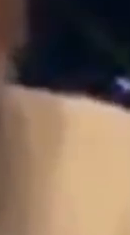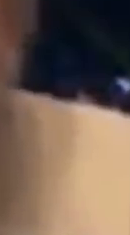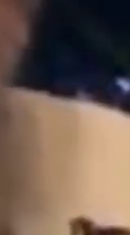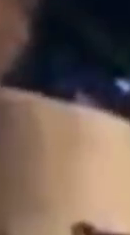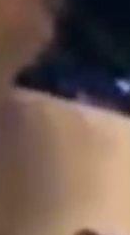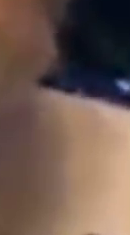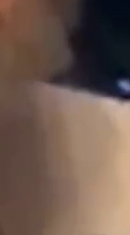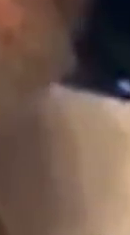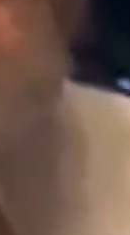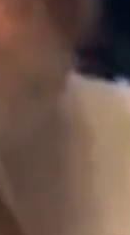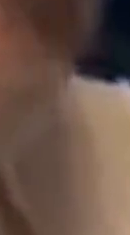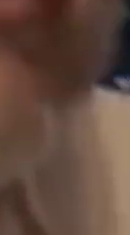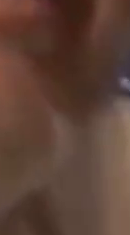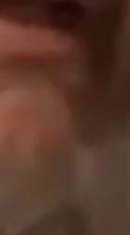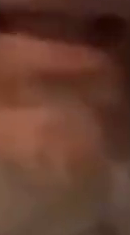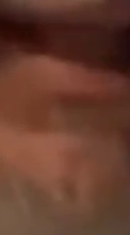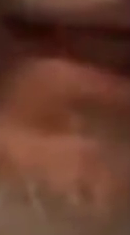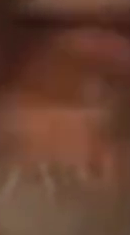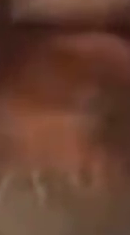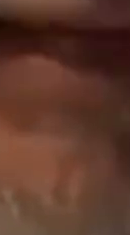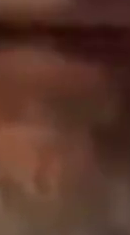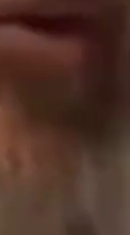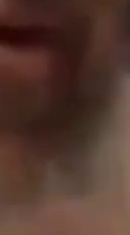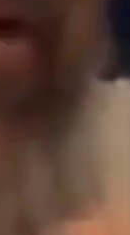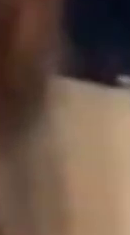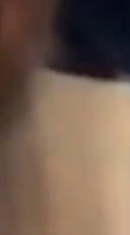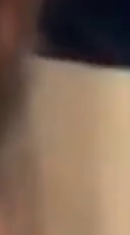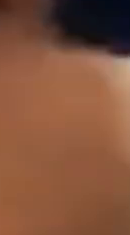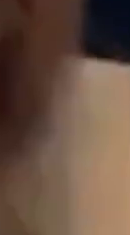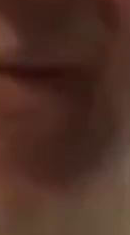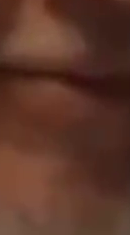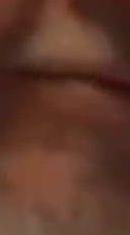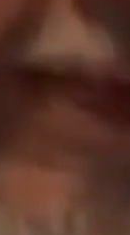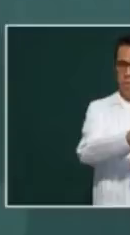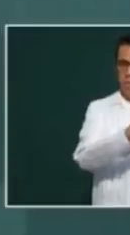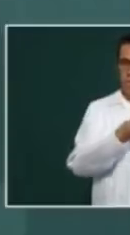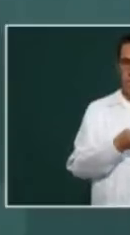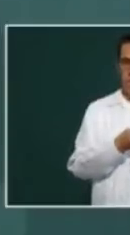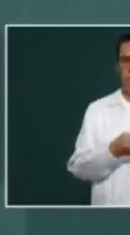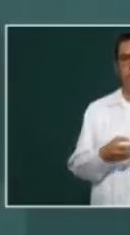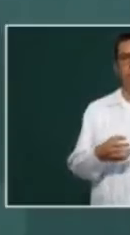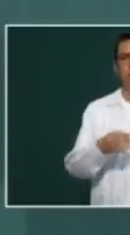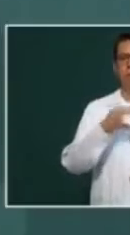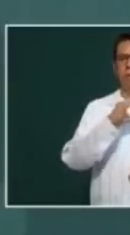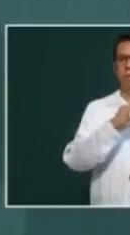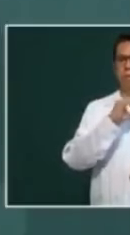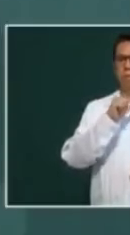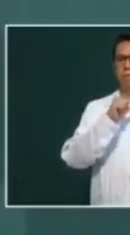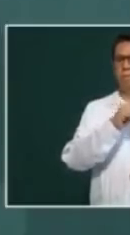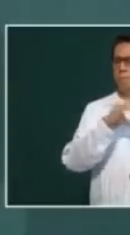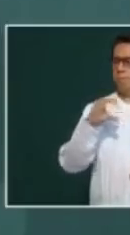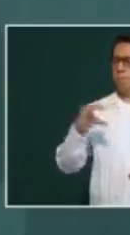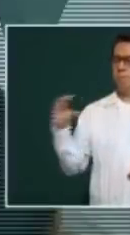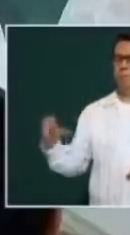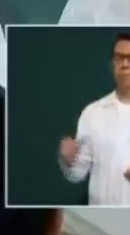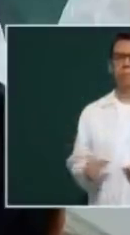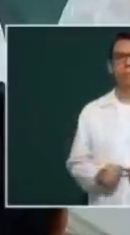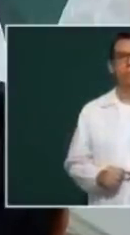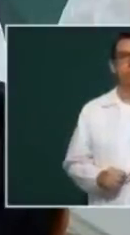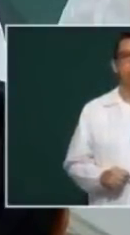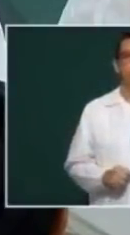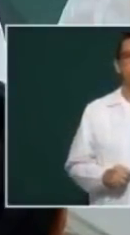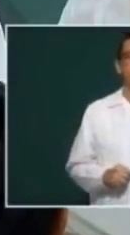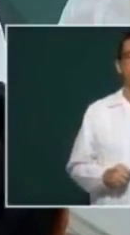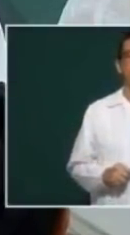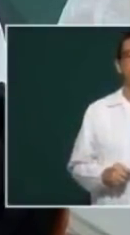ine en donde la cosa nada lo acusan a él de violencia política de género en contra de una legisladora del pan ya él lo